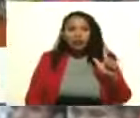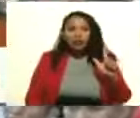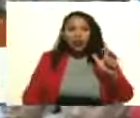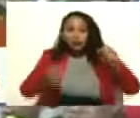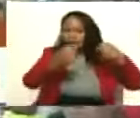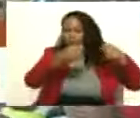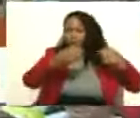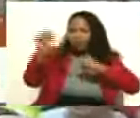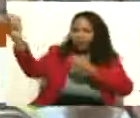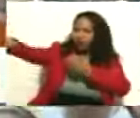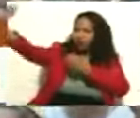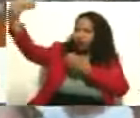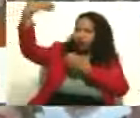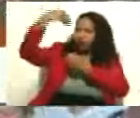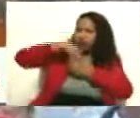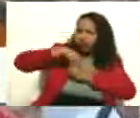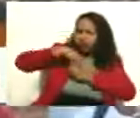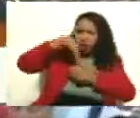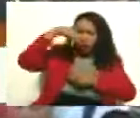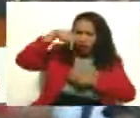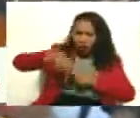Rechazamos la intervención